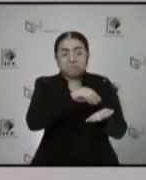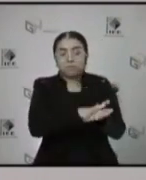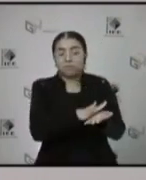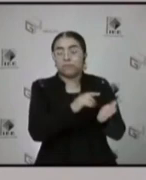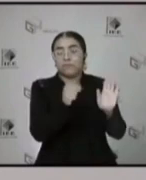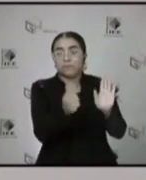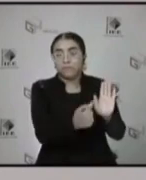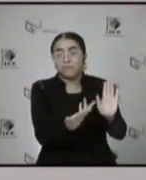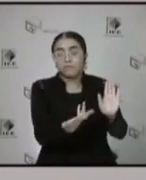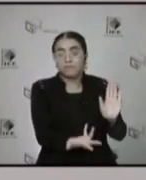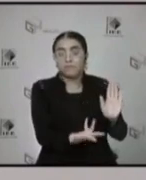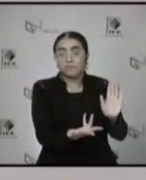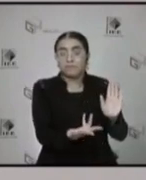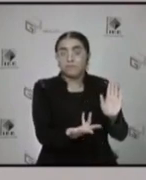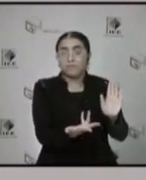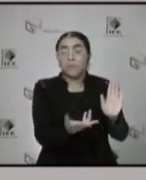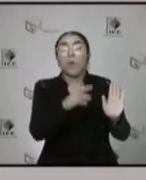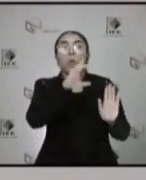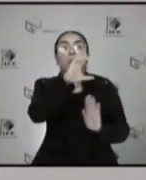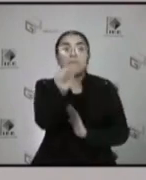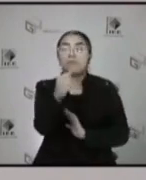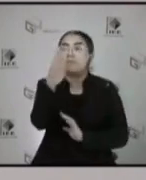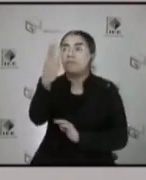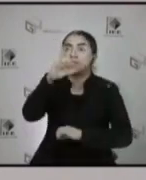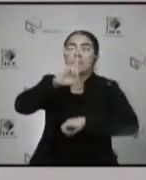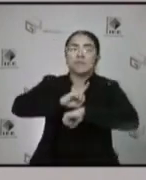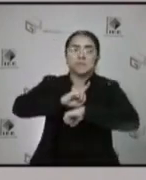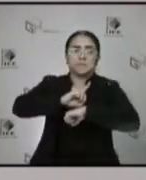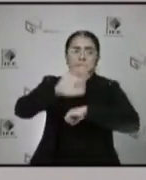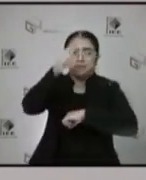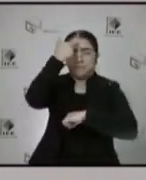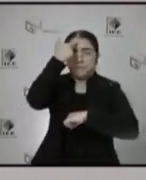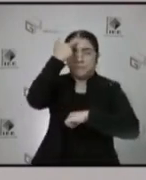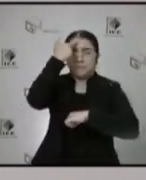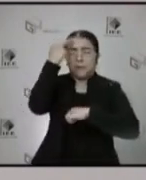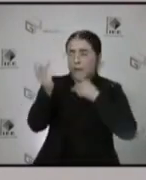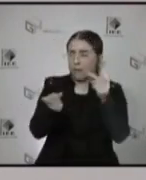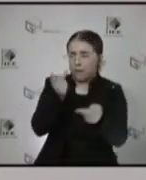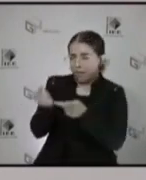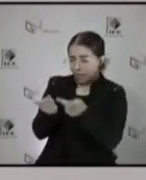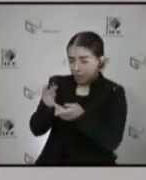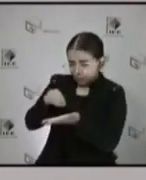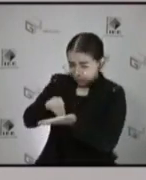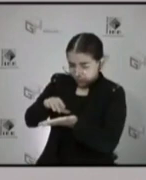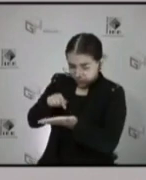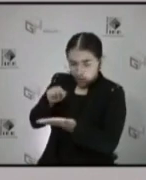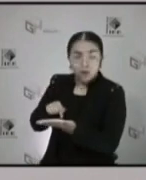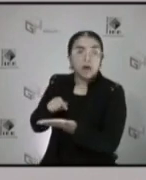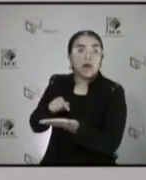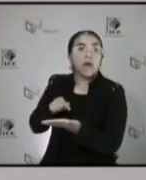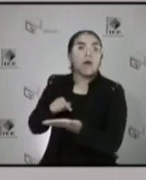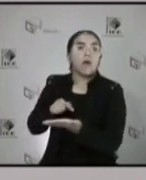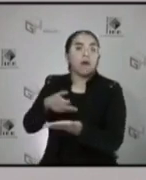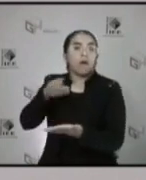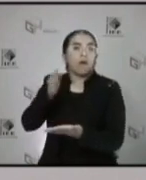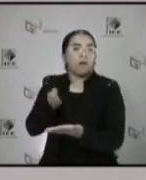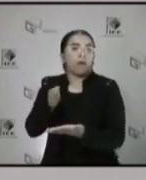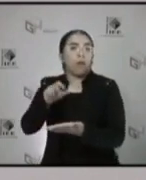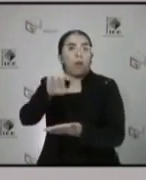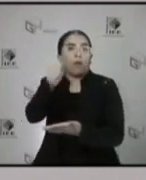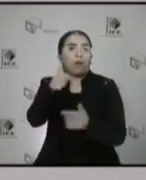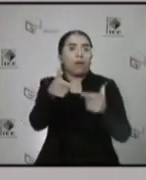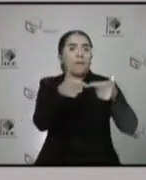que 3 días después de que te bajaron de una encuesta aceptaras la postulación de tu partido,